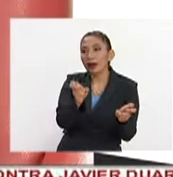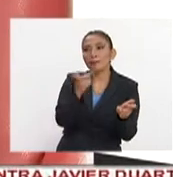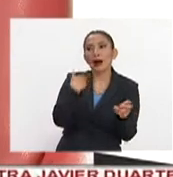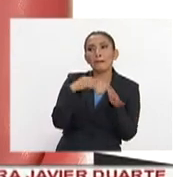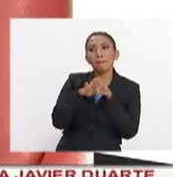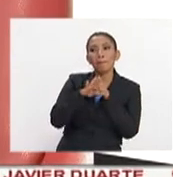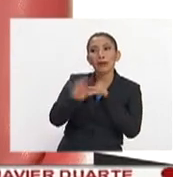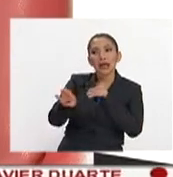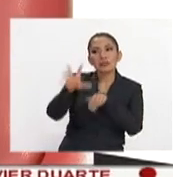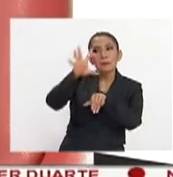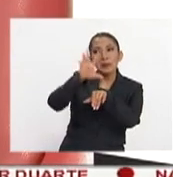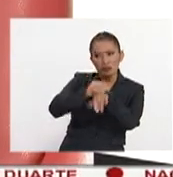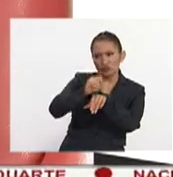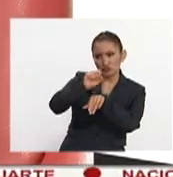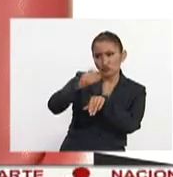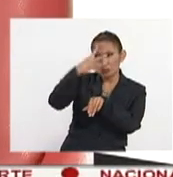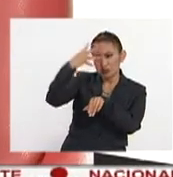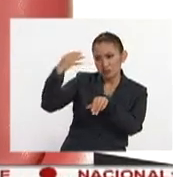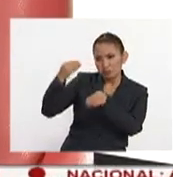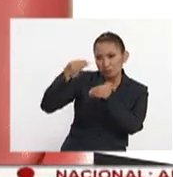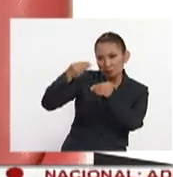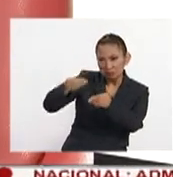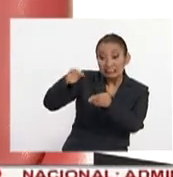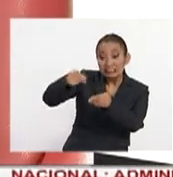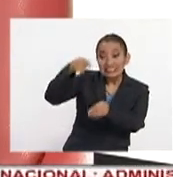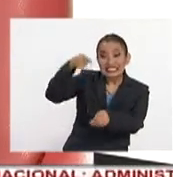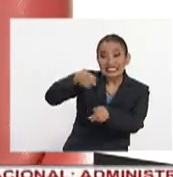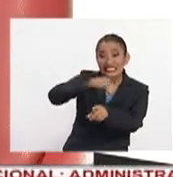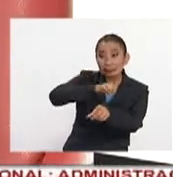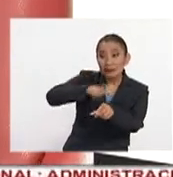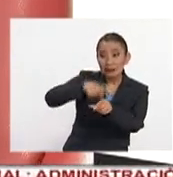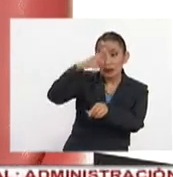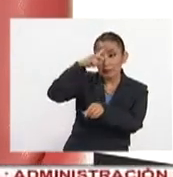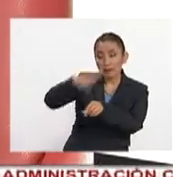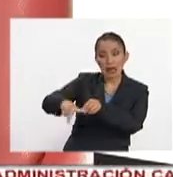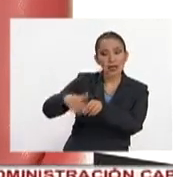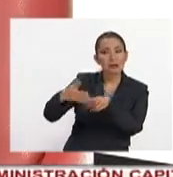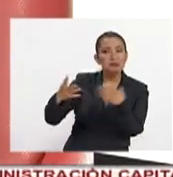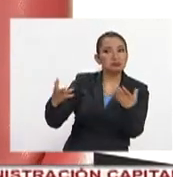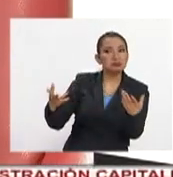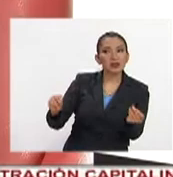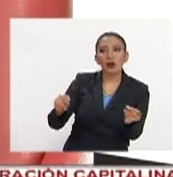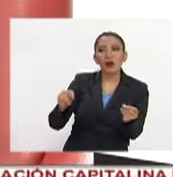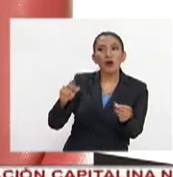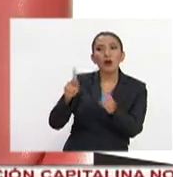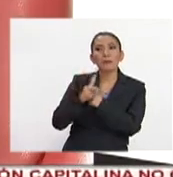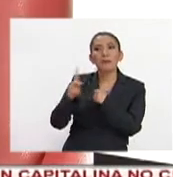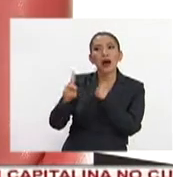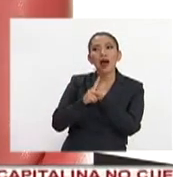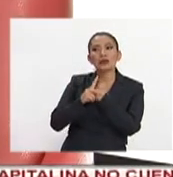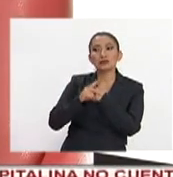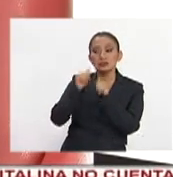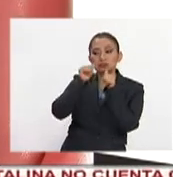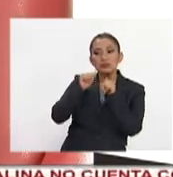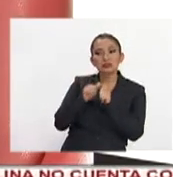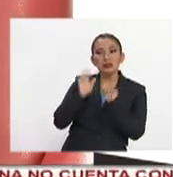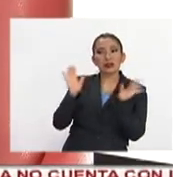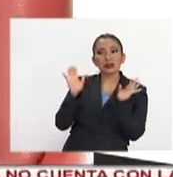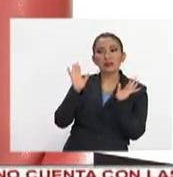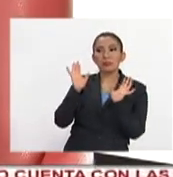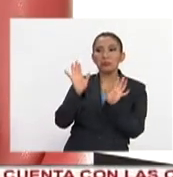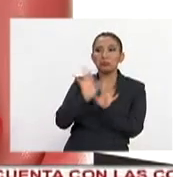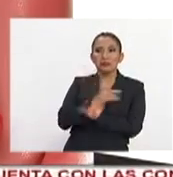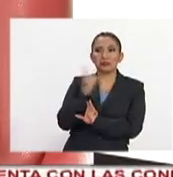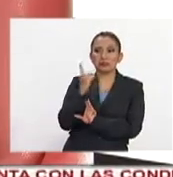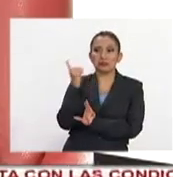la migración legal y de esta legislación en específico, México no es un país que se ha tomado en cuenta porque